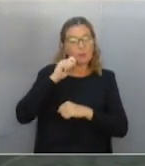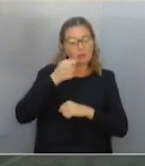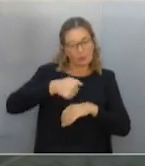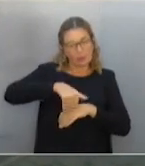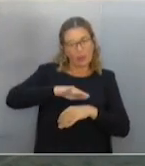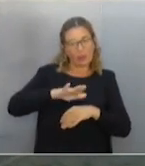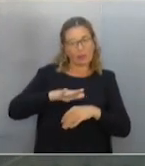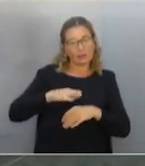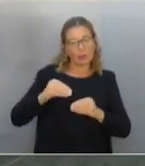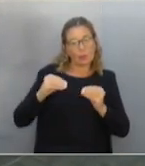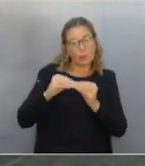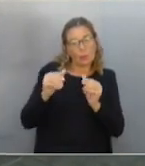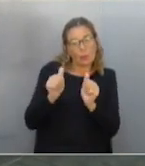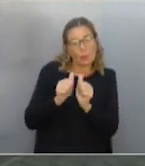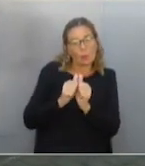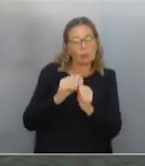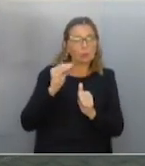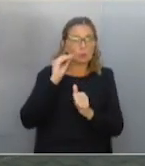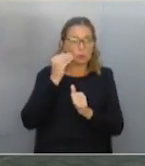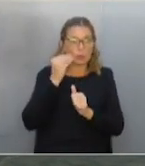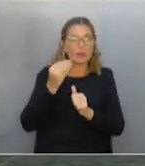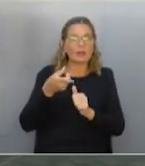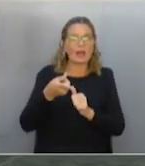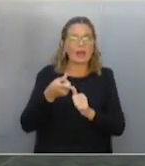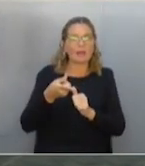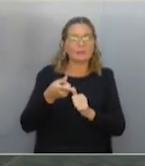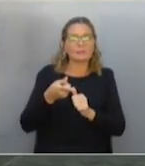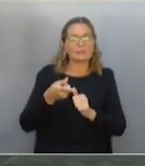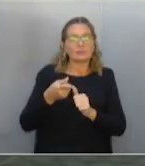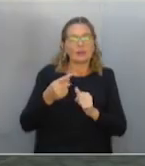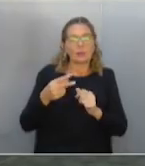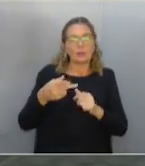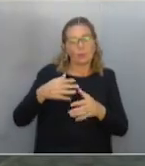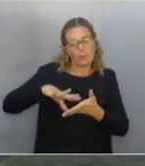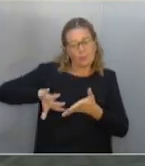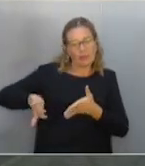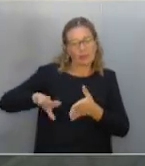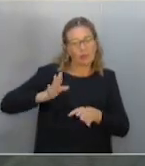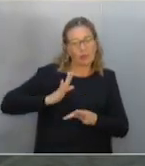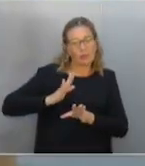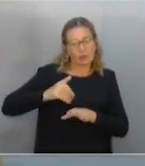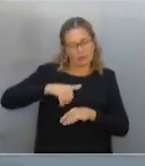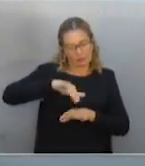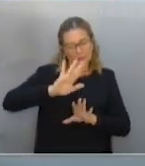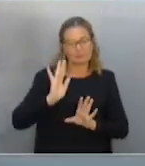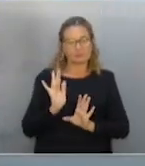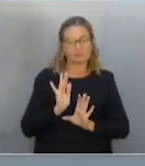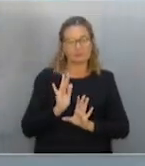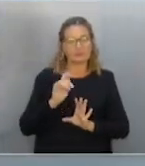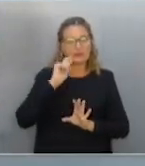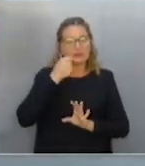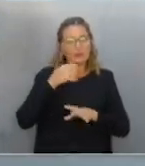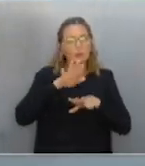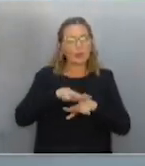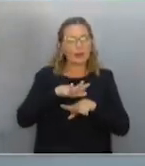va con mi nuera, por lo general, y un grupo de amigas. Es como también darle un espacio a la mujer y que ella está. ¿Qué te gusta de la